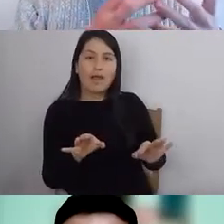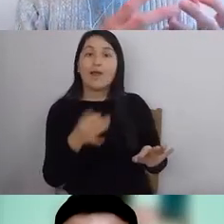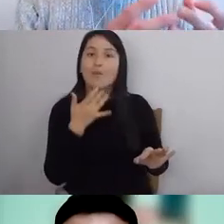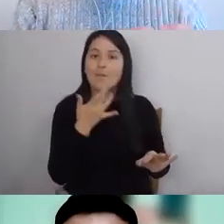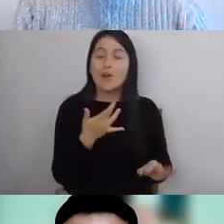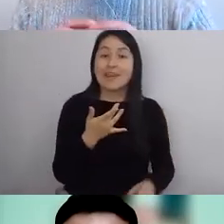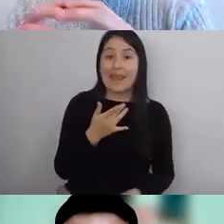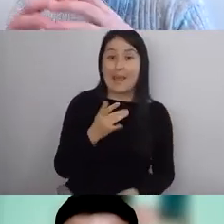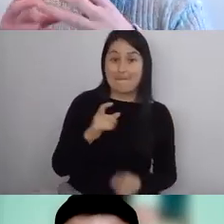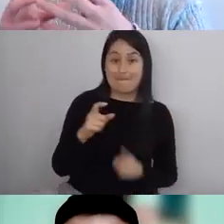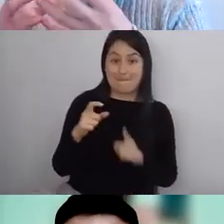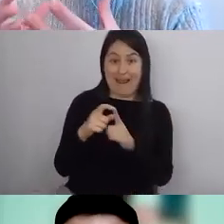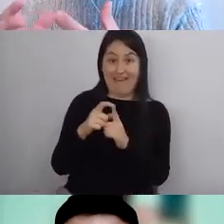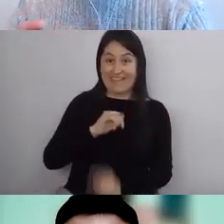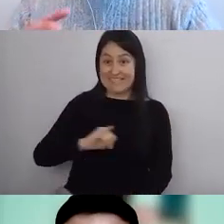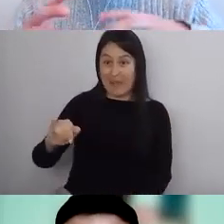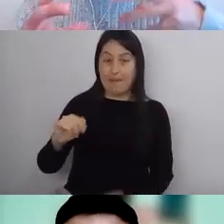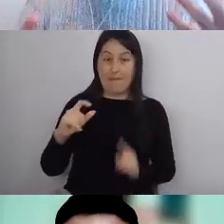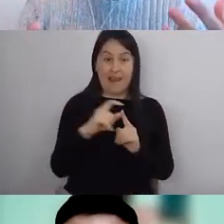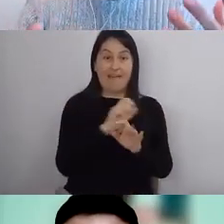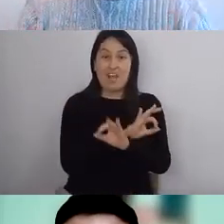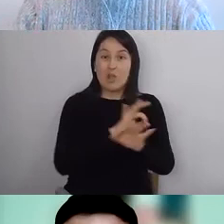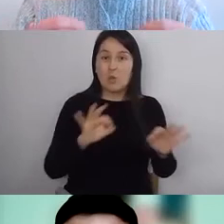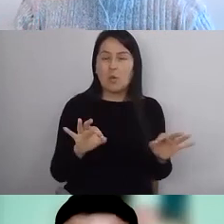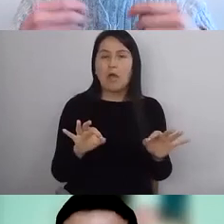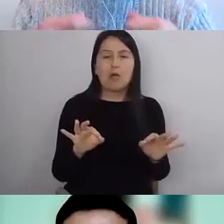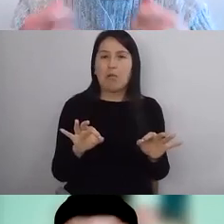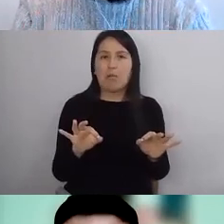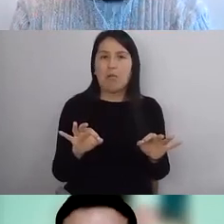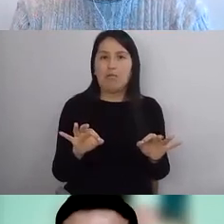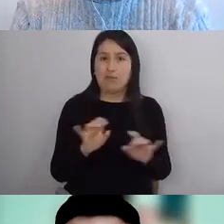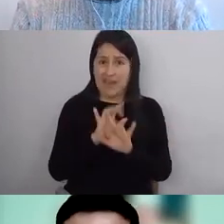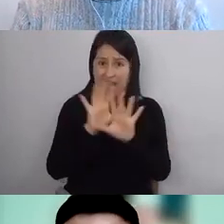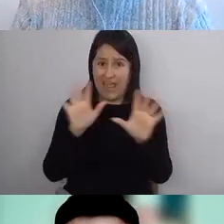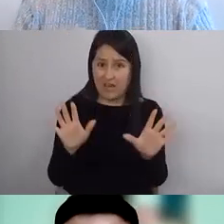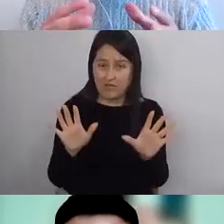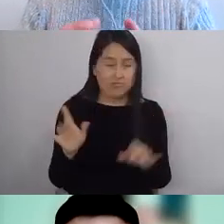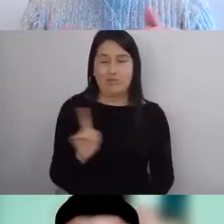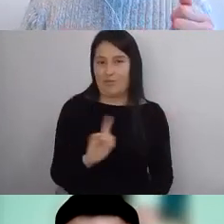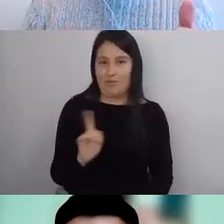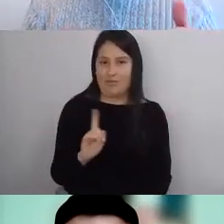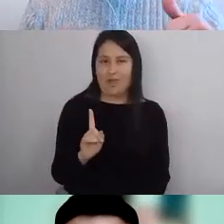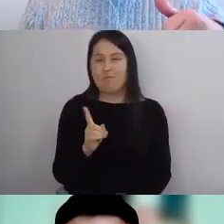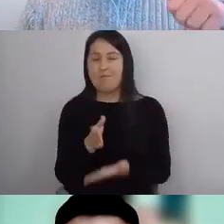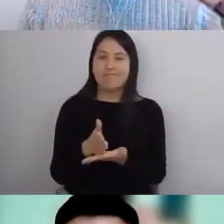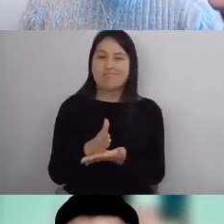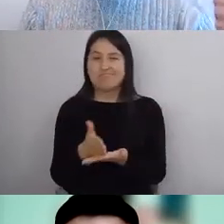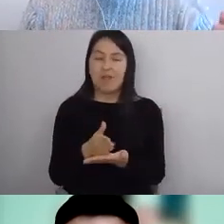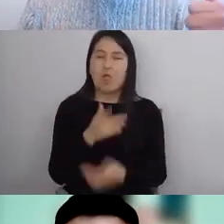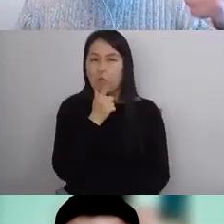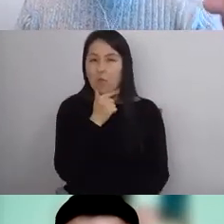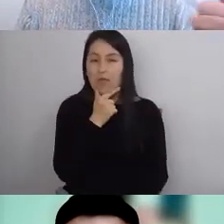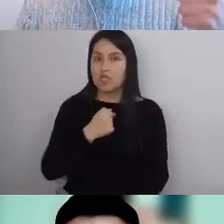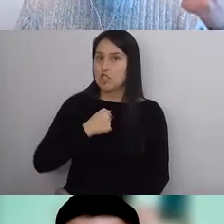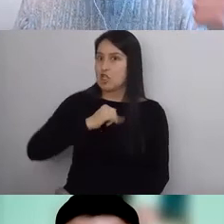palabra siempre y la palabra nunca son muy ambiguas, son bastante amplias, ¿ya? Entonces, si yo digo, yo siempre